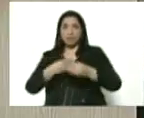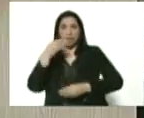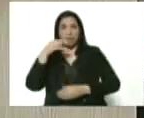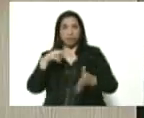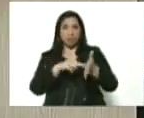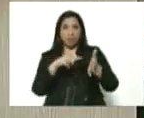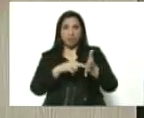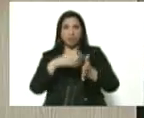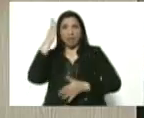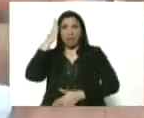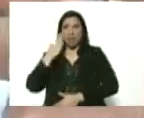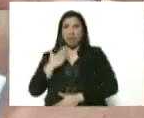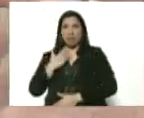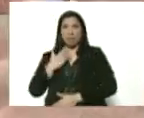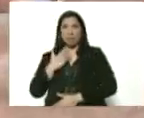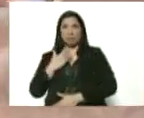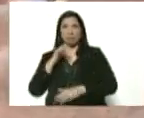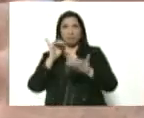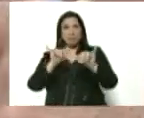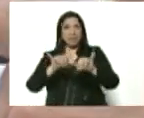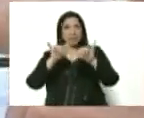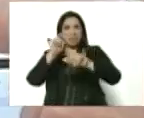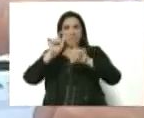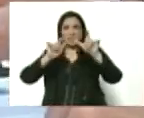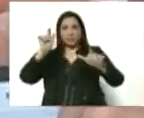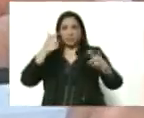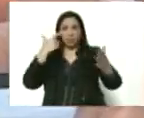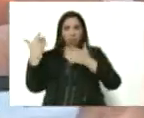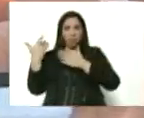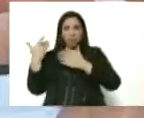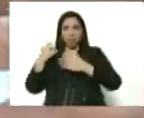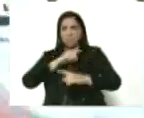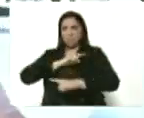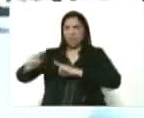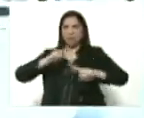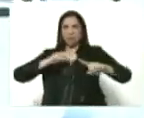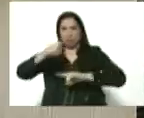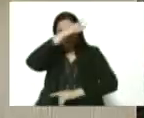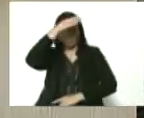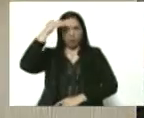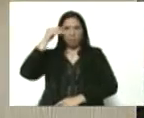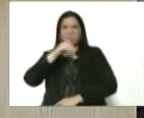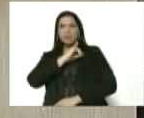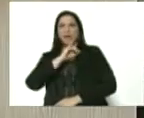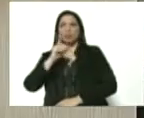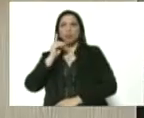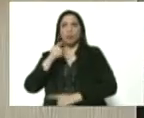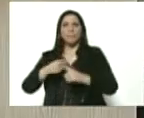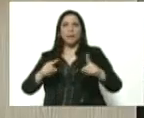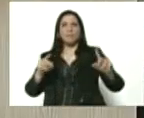Siria, como hicieron en Libia, estas mismas personas que mandó Trump y Duque para Venezuela.